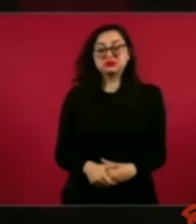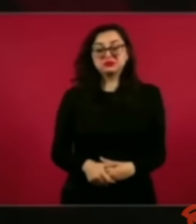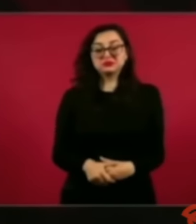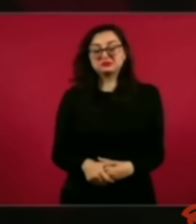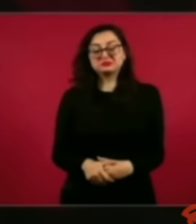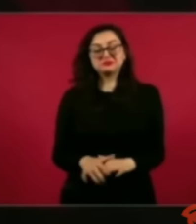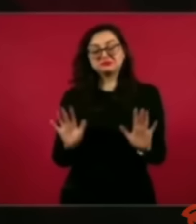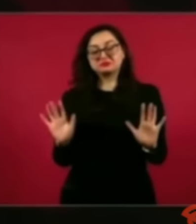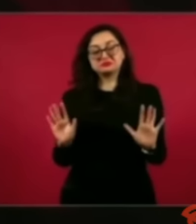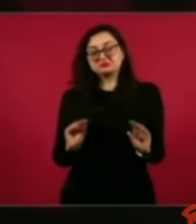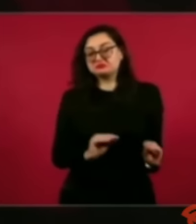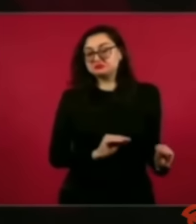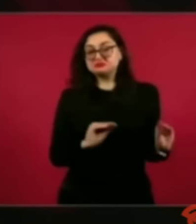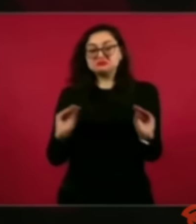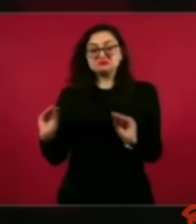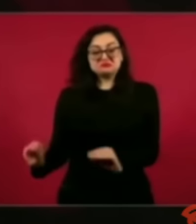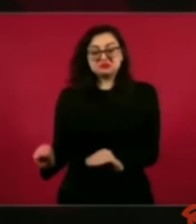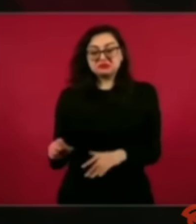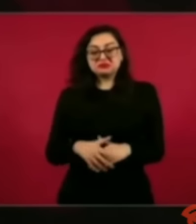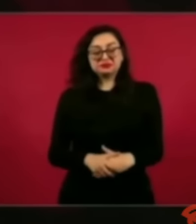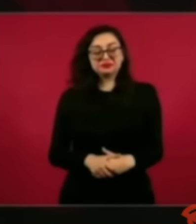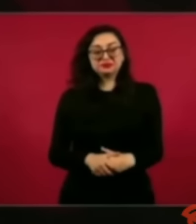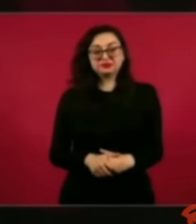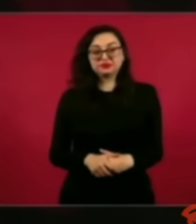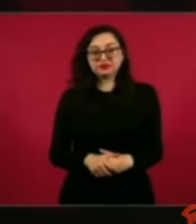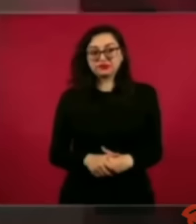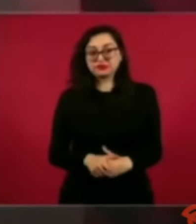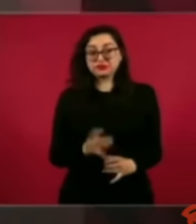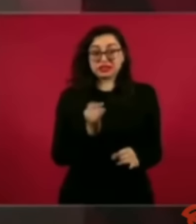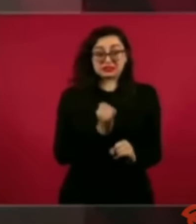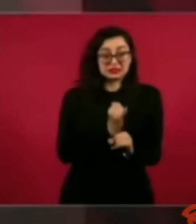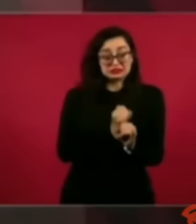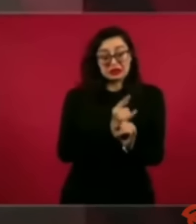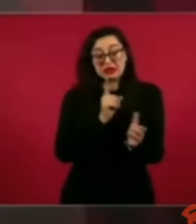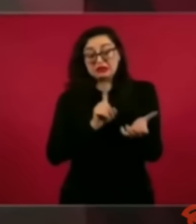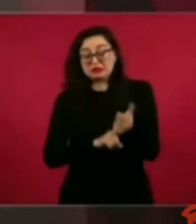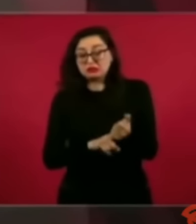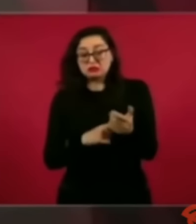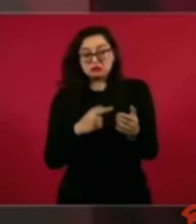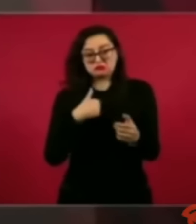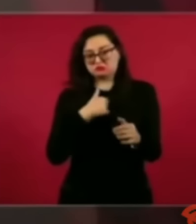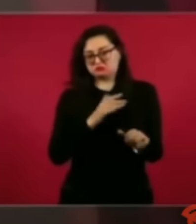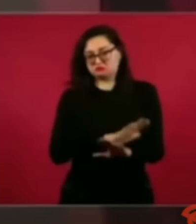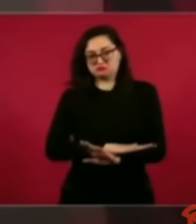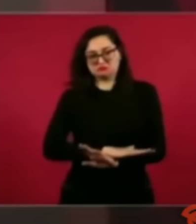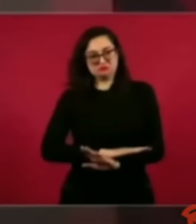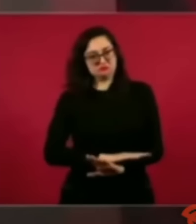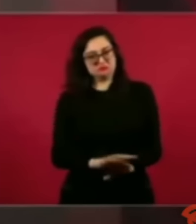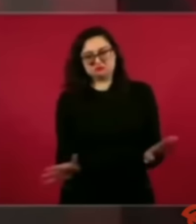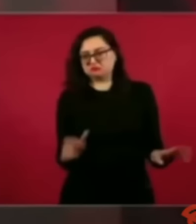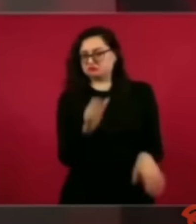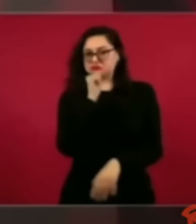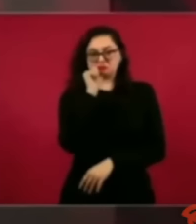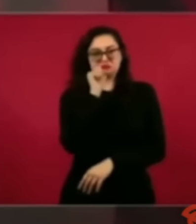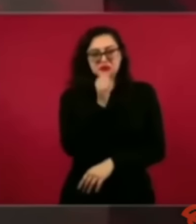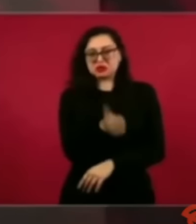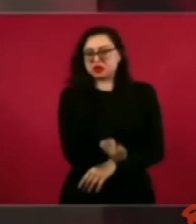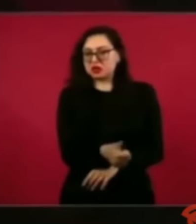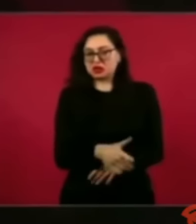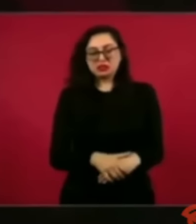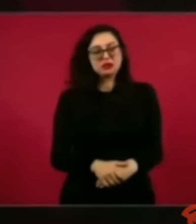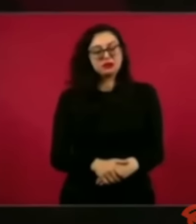Y ya no voy a tener redes sociales, ni voy a